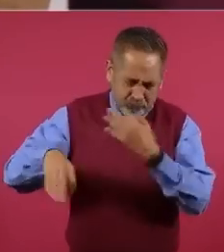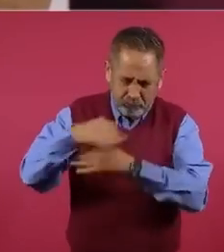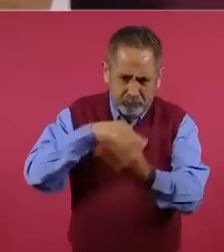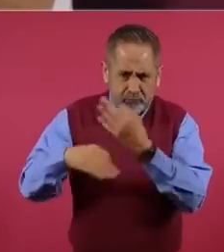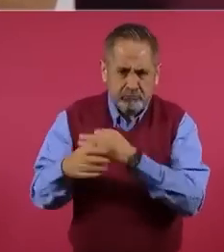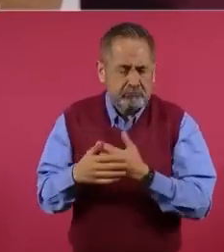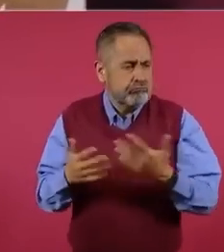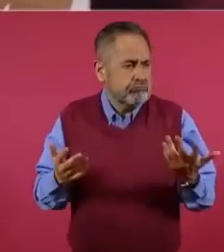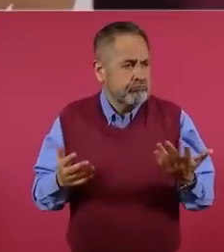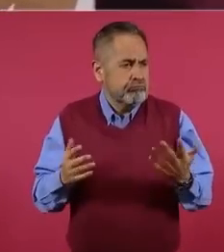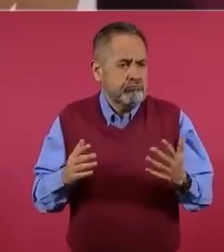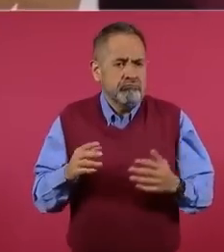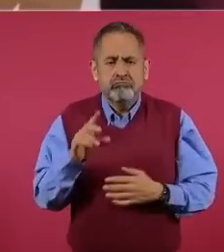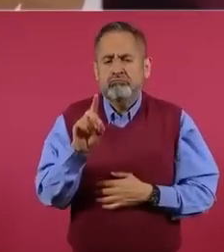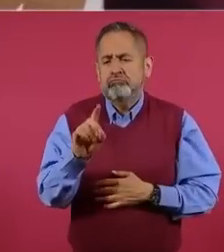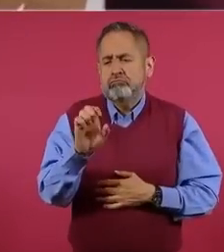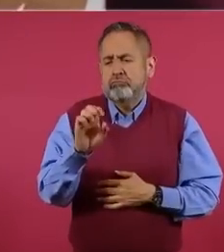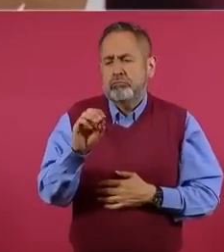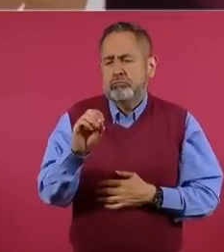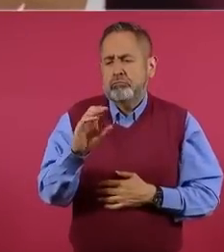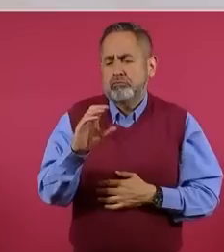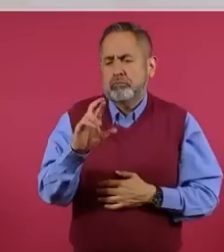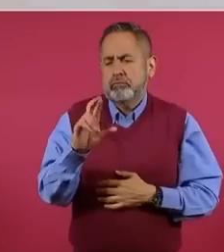en una democracia,